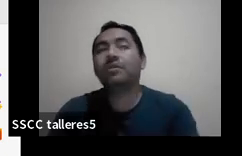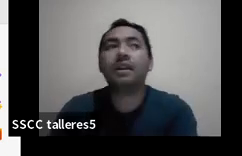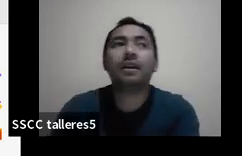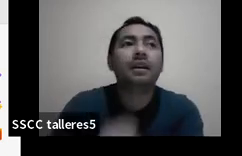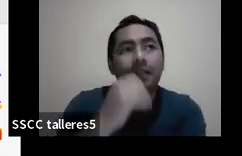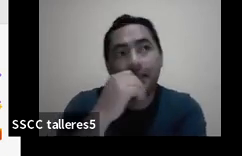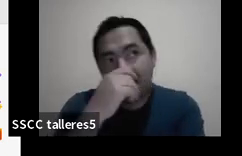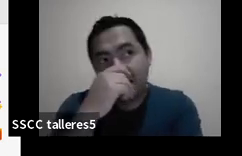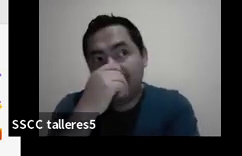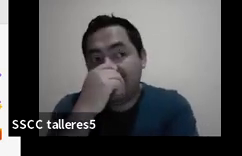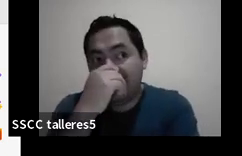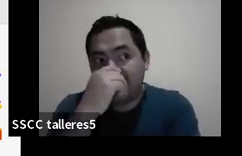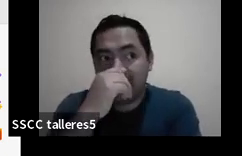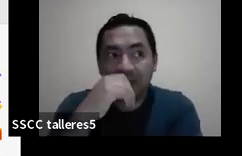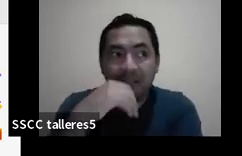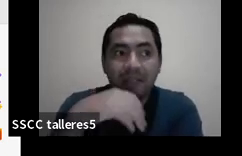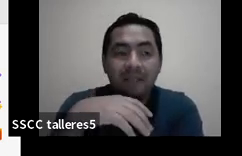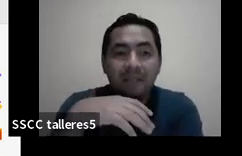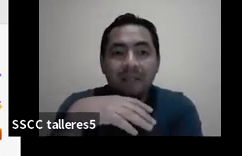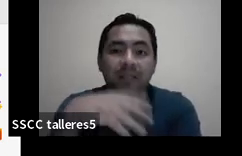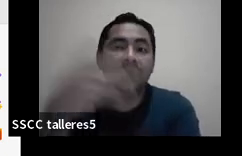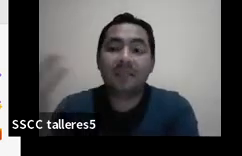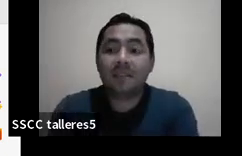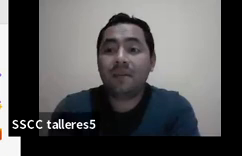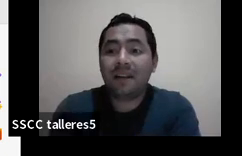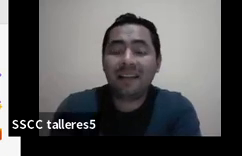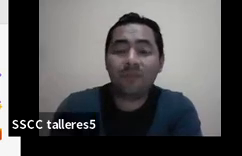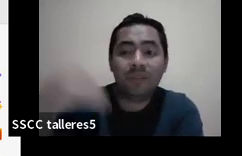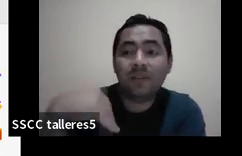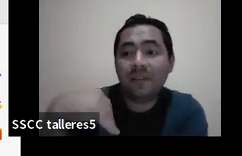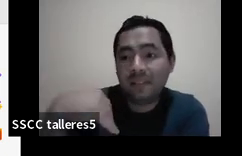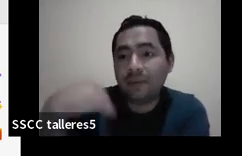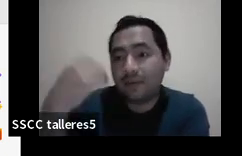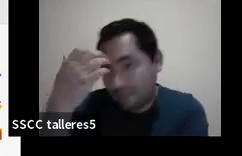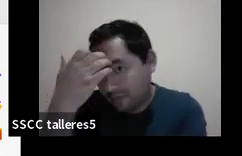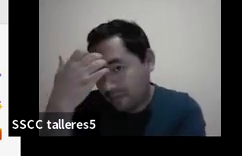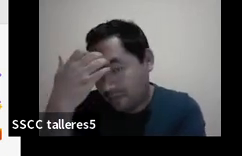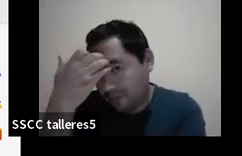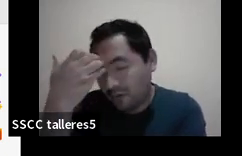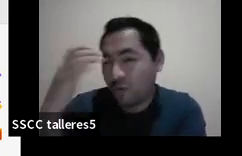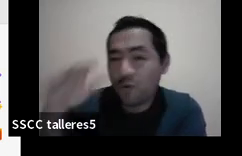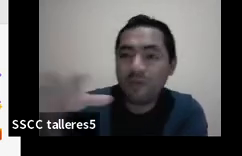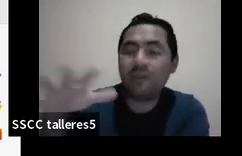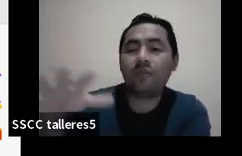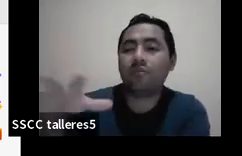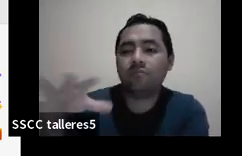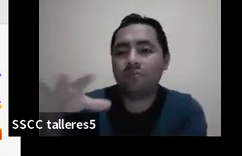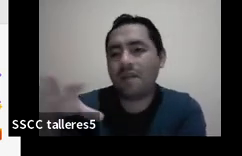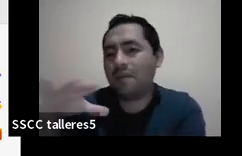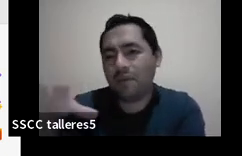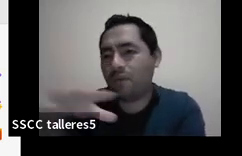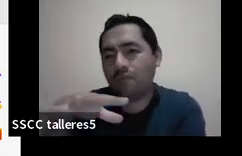quinto de secundaria y terminan sin saber leer o sin saber escribir, o por lo